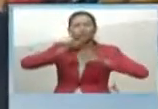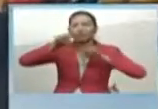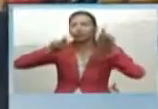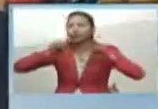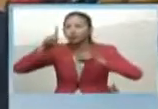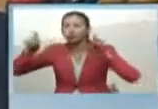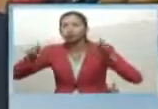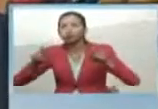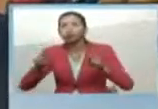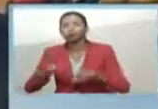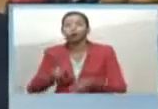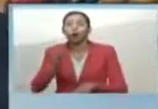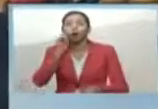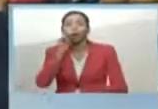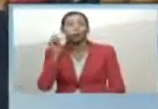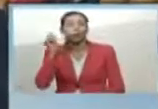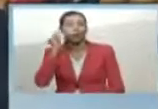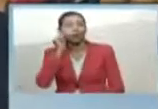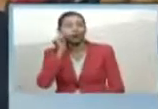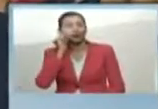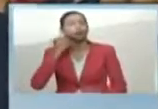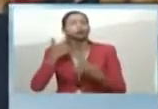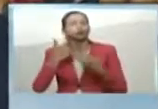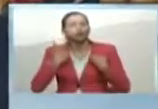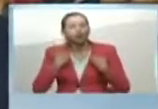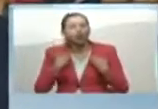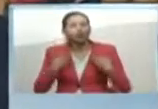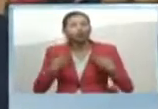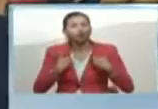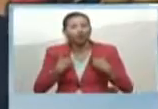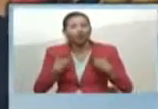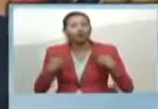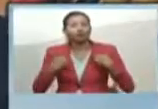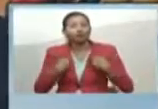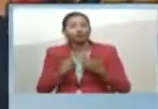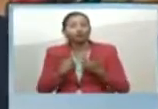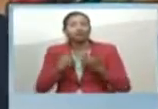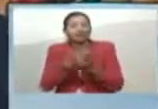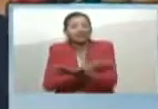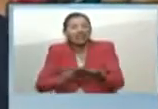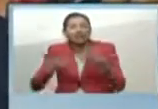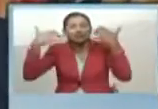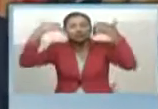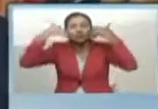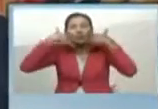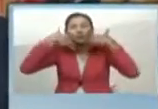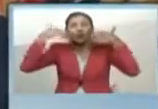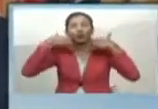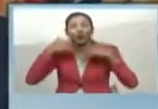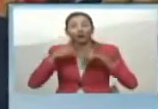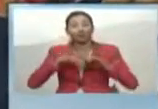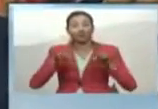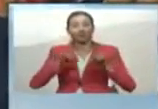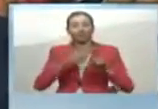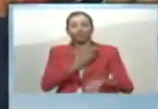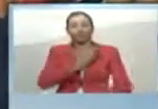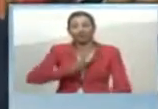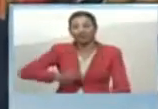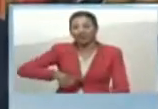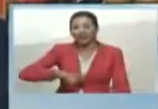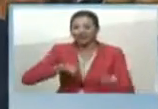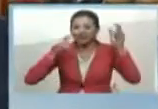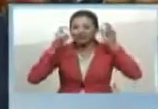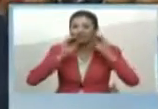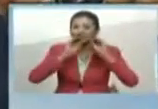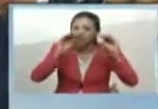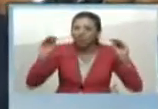nuestros mártires derramaron. Y cuando el presidente Chávez convocó al proceso constituyente,